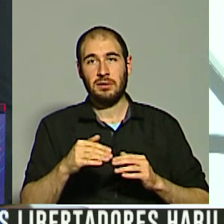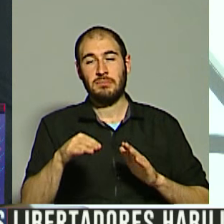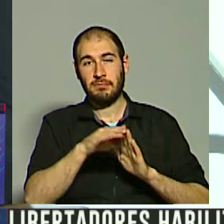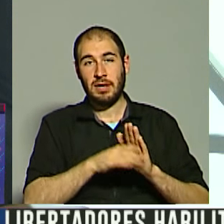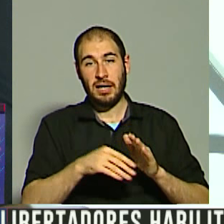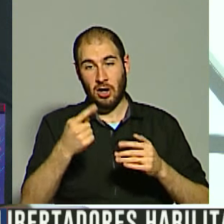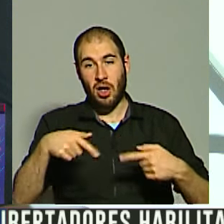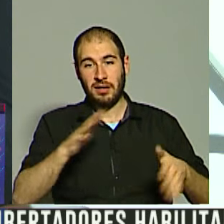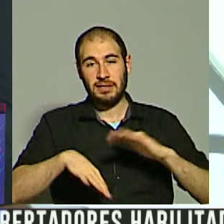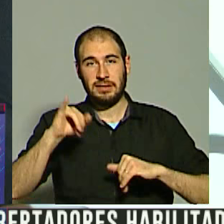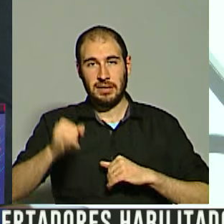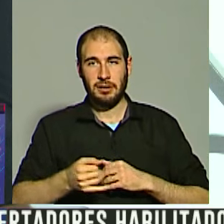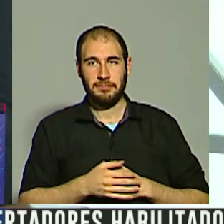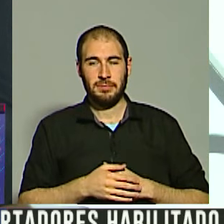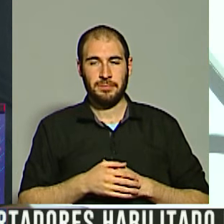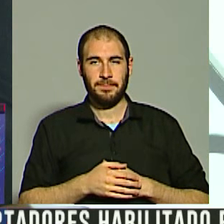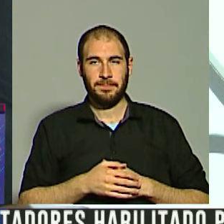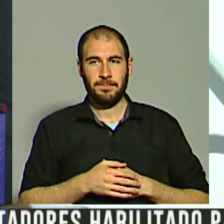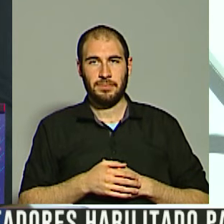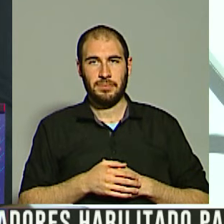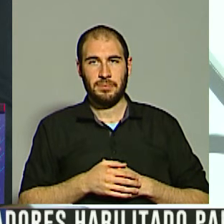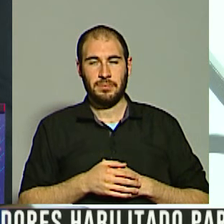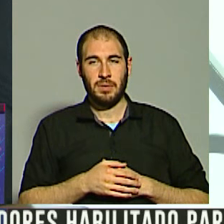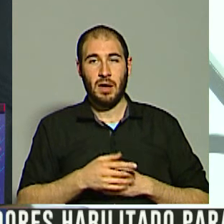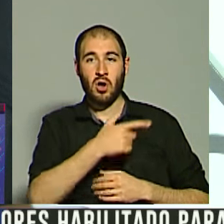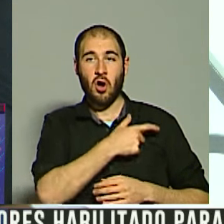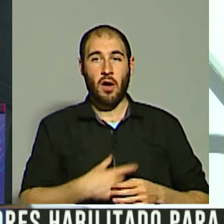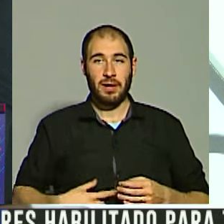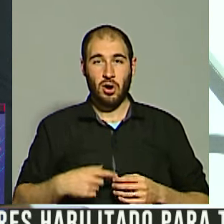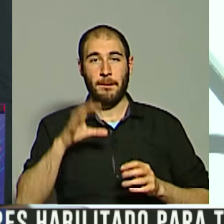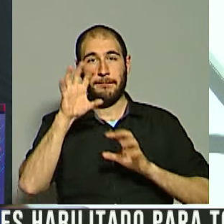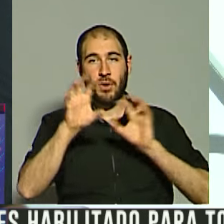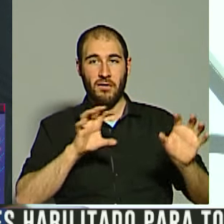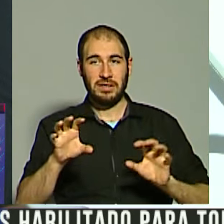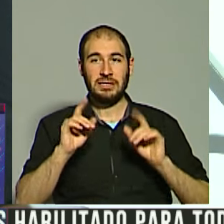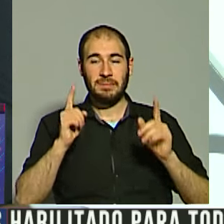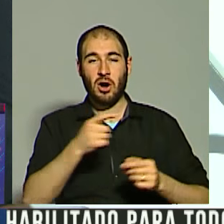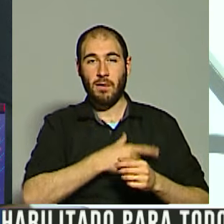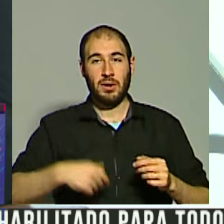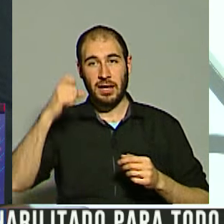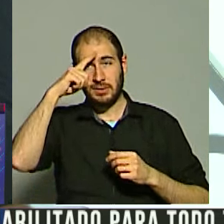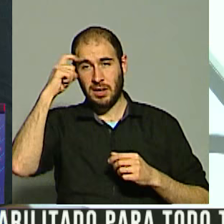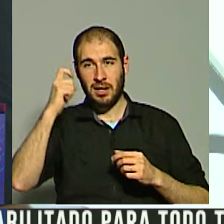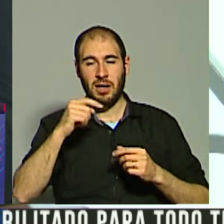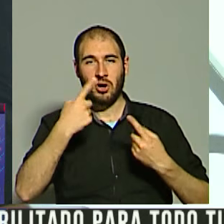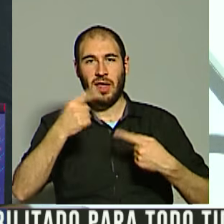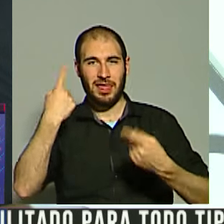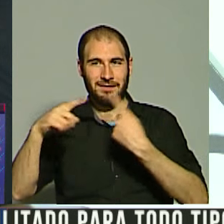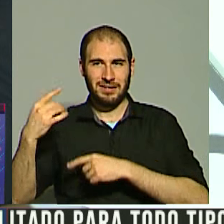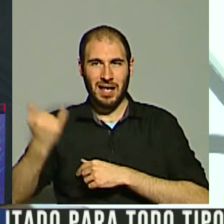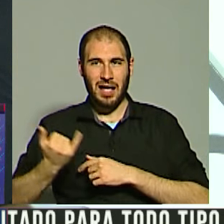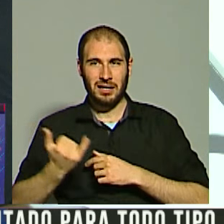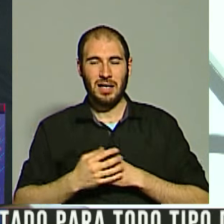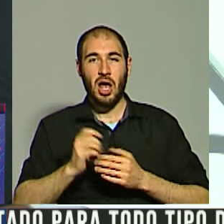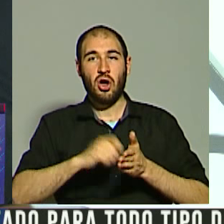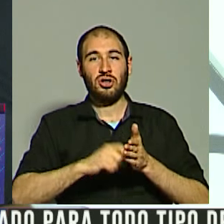eso en la práctica. Uno sabe que tanto los gobiernos provinciales como los gobiernos nacionales tienen distintas alternativas. Tienen